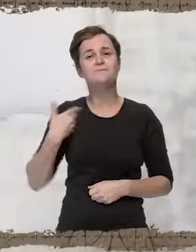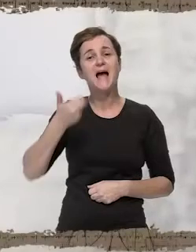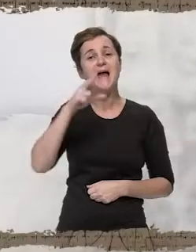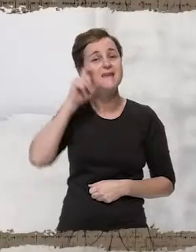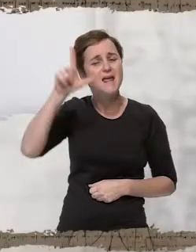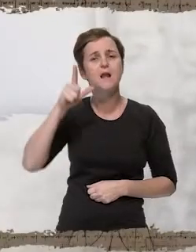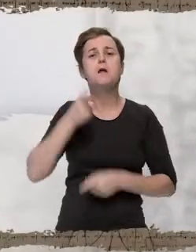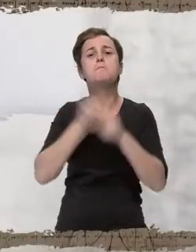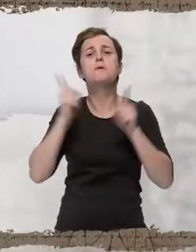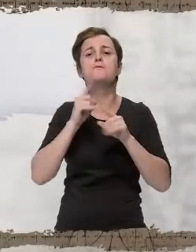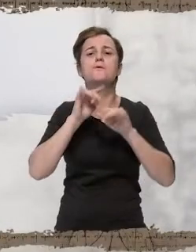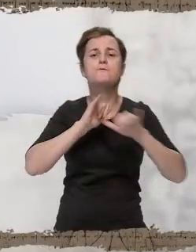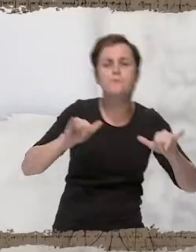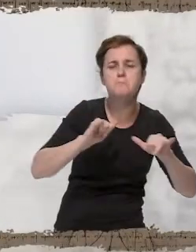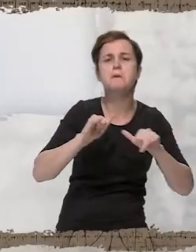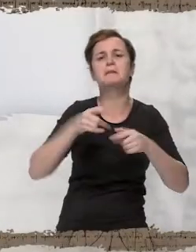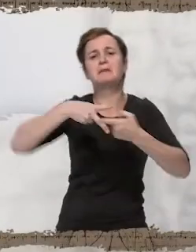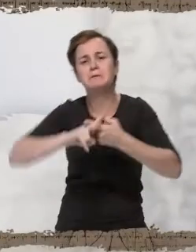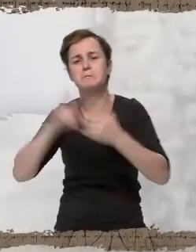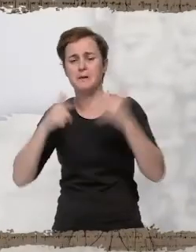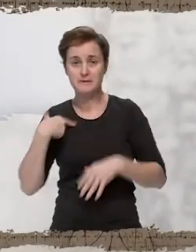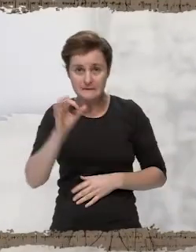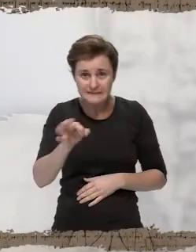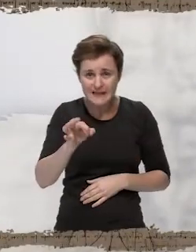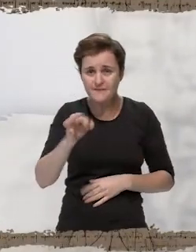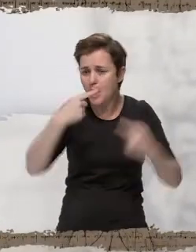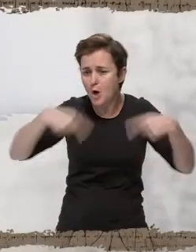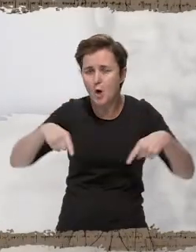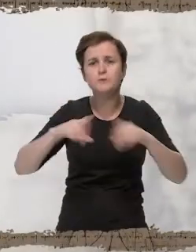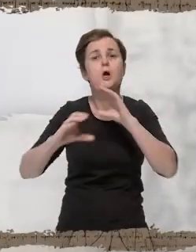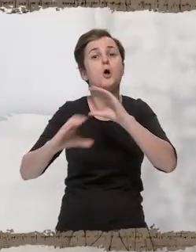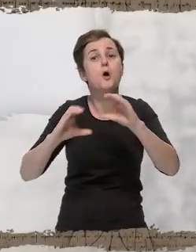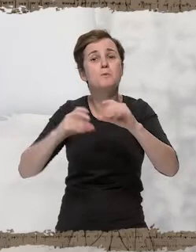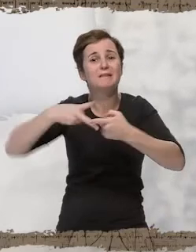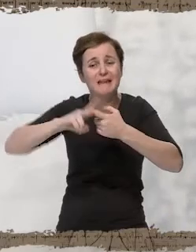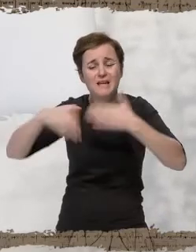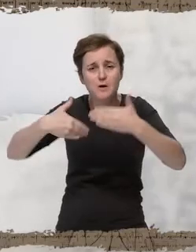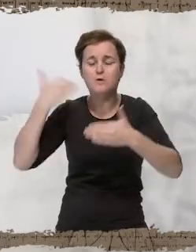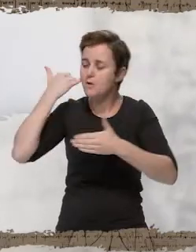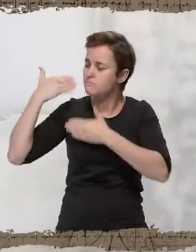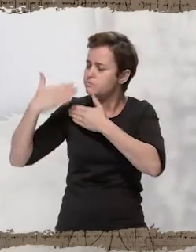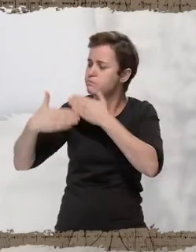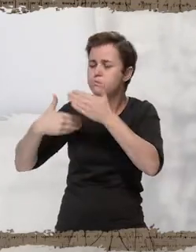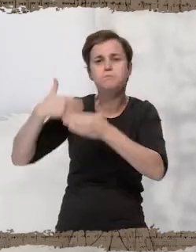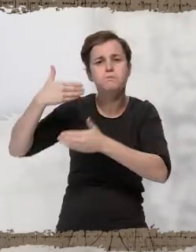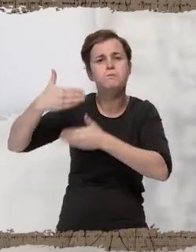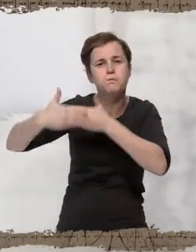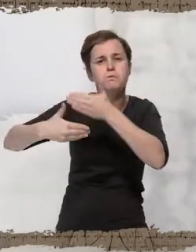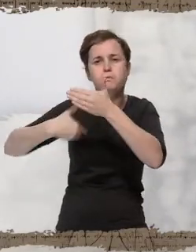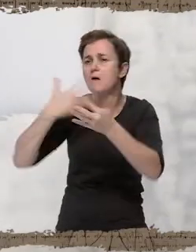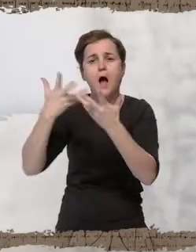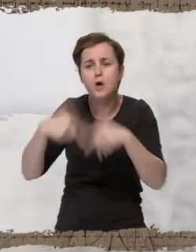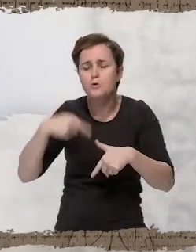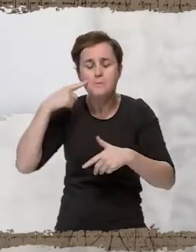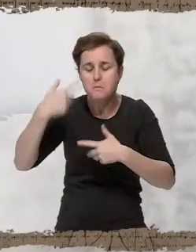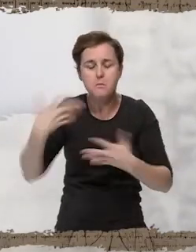Soy Ariel, profe de informática, tecnología y matemática. ¿Sabías que los equipos de telecomunicaciones han ido evolucionando y formando